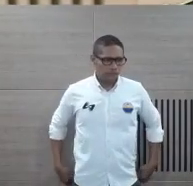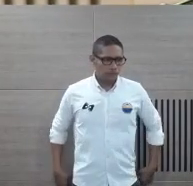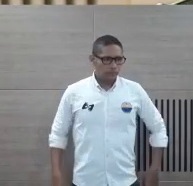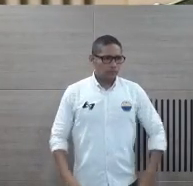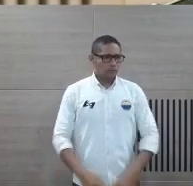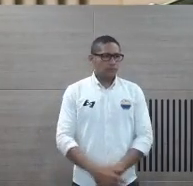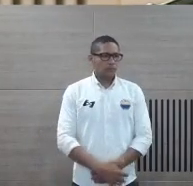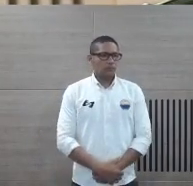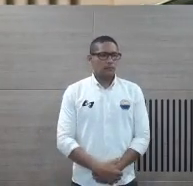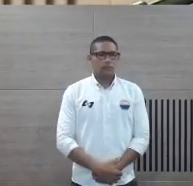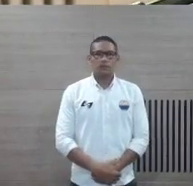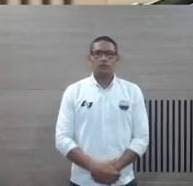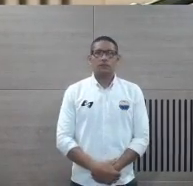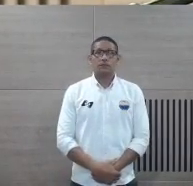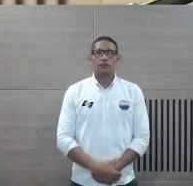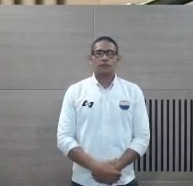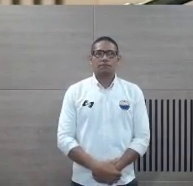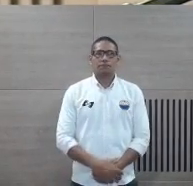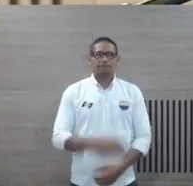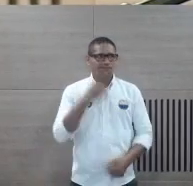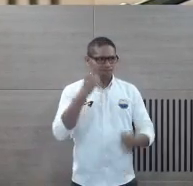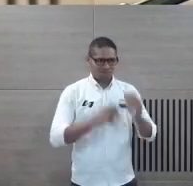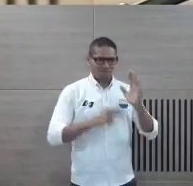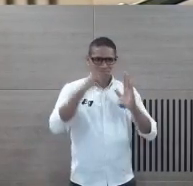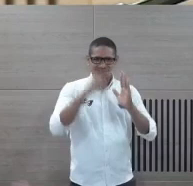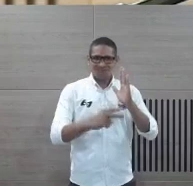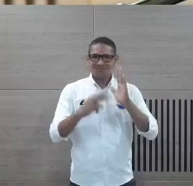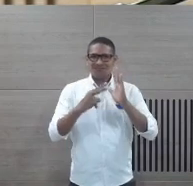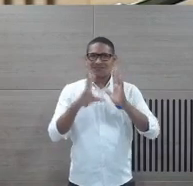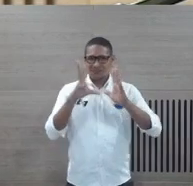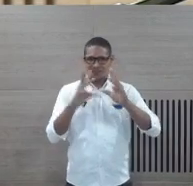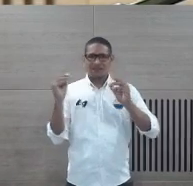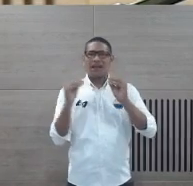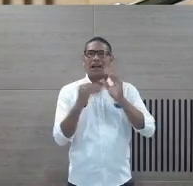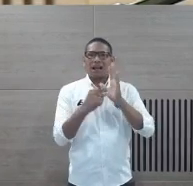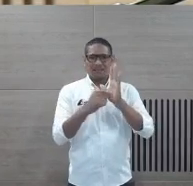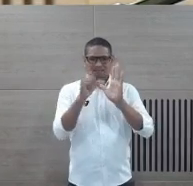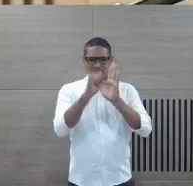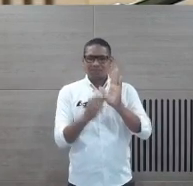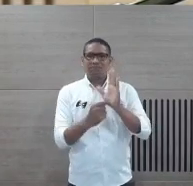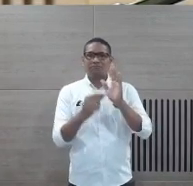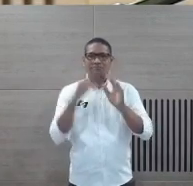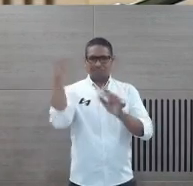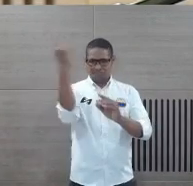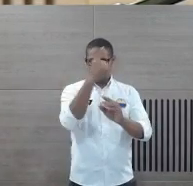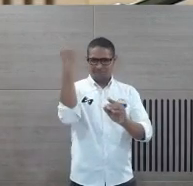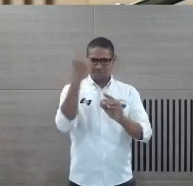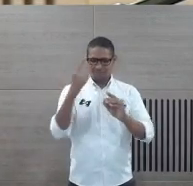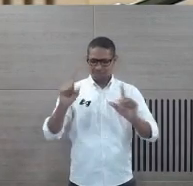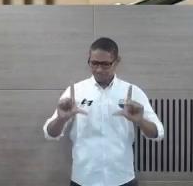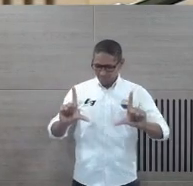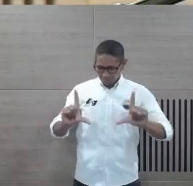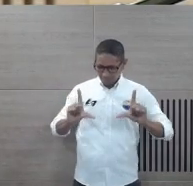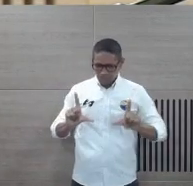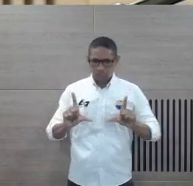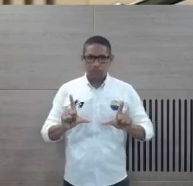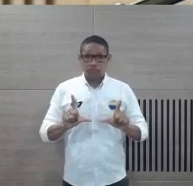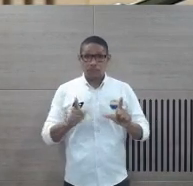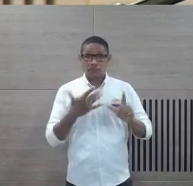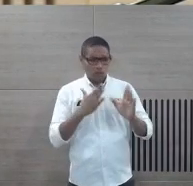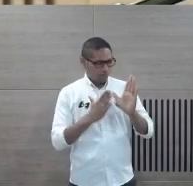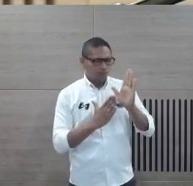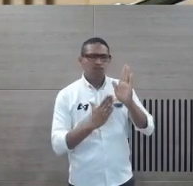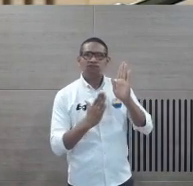Lectura del Acta General de Grado otorgando los títulos. El acto académico de los grados está soportado de manera legal en un